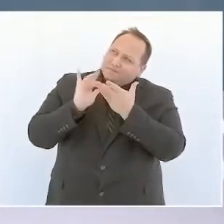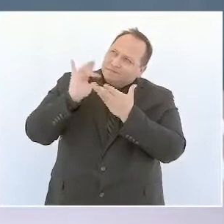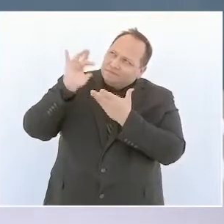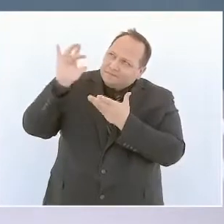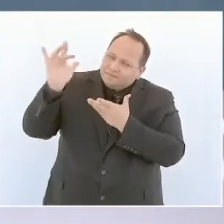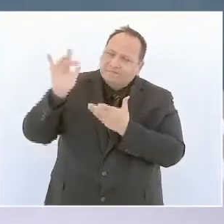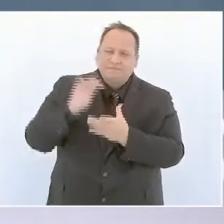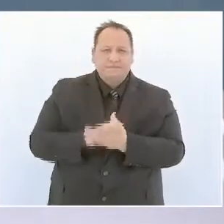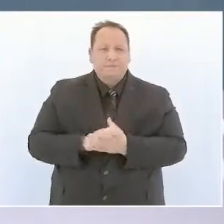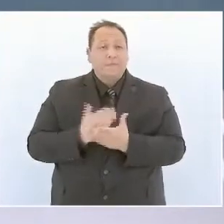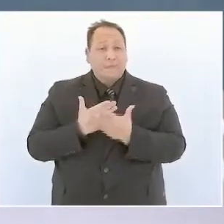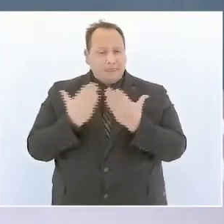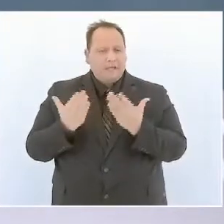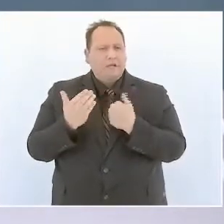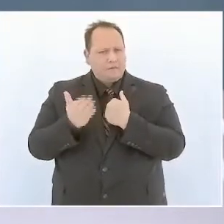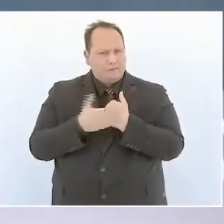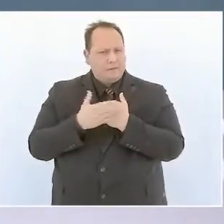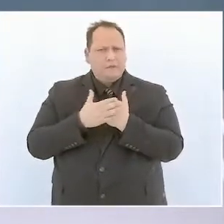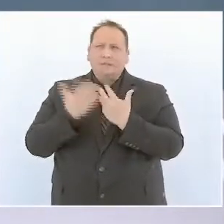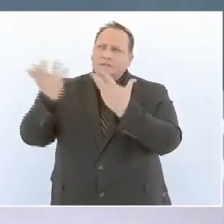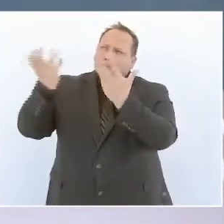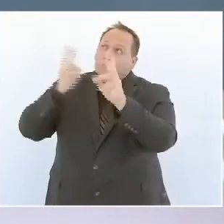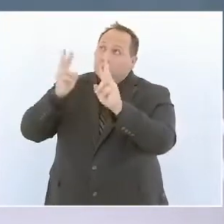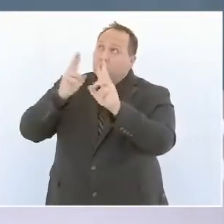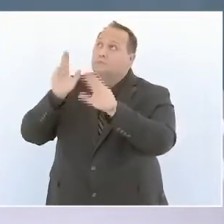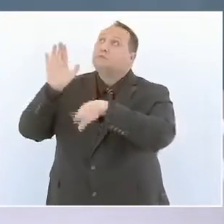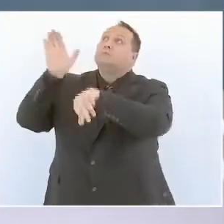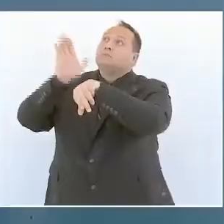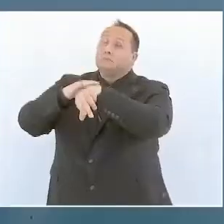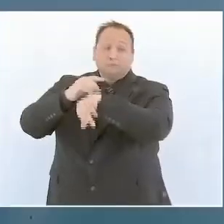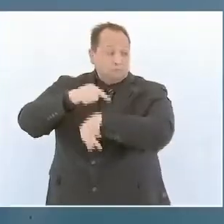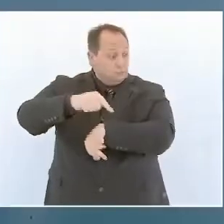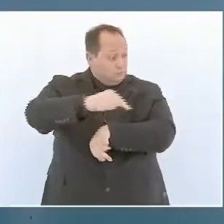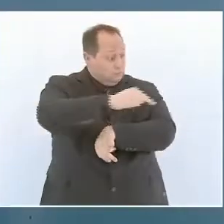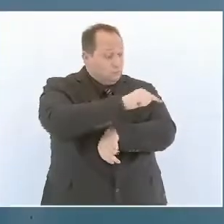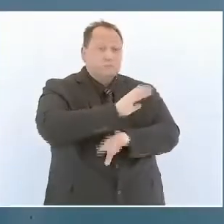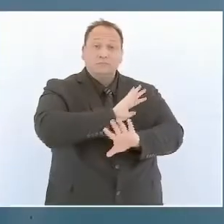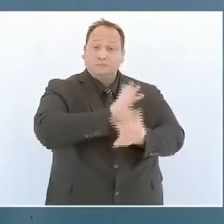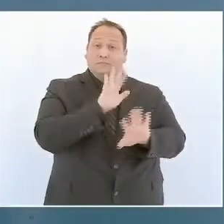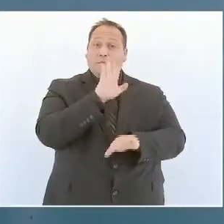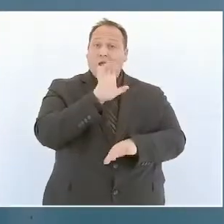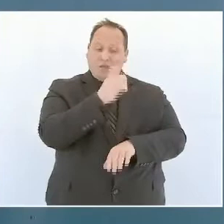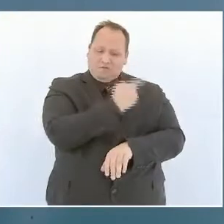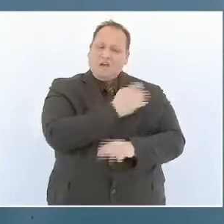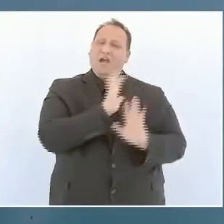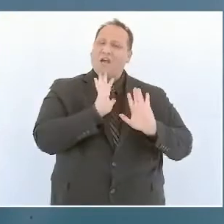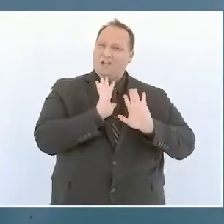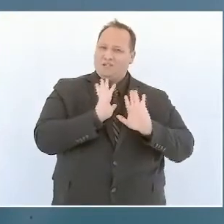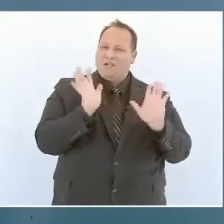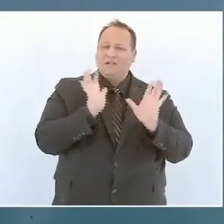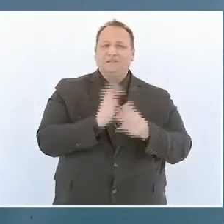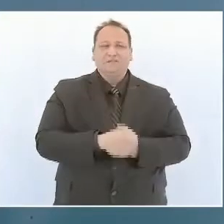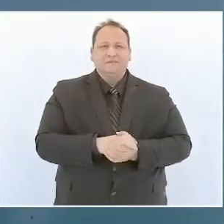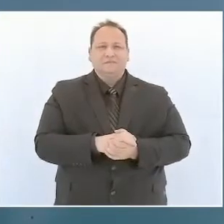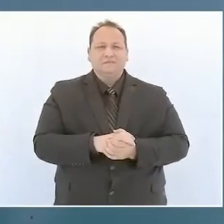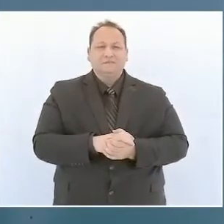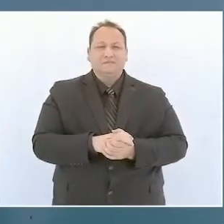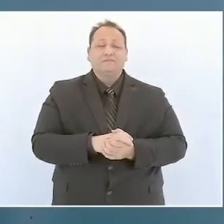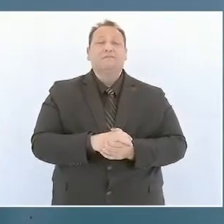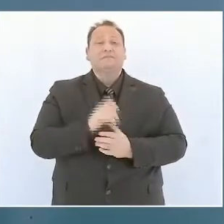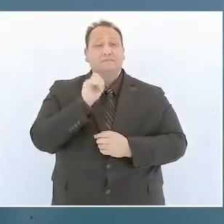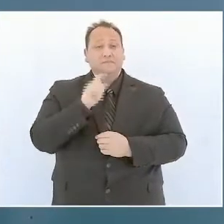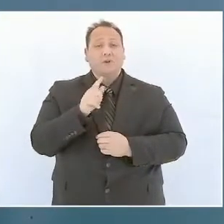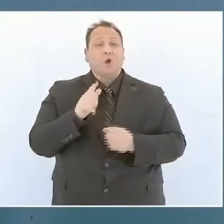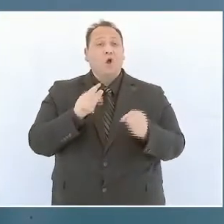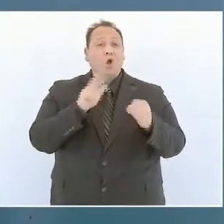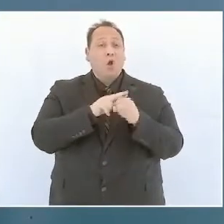ahora vamos a hablar con ellos para decir, ya se vacunó Baja California, y tanto